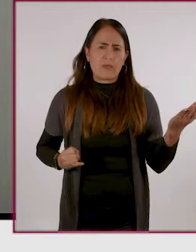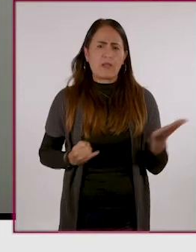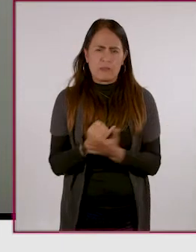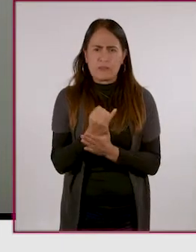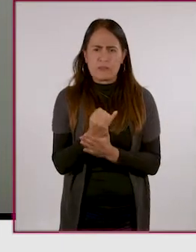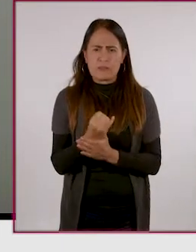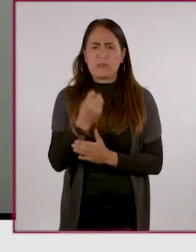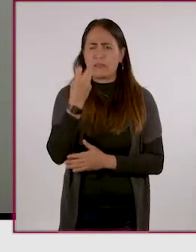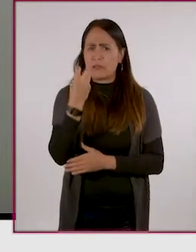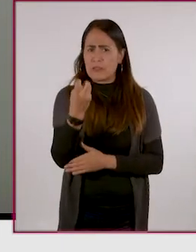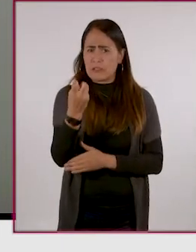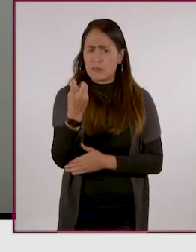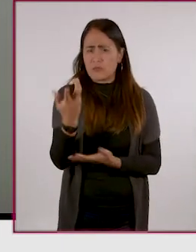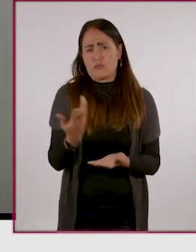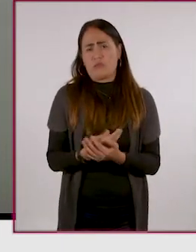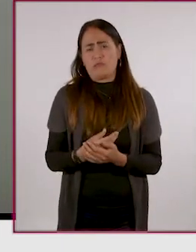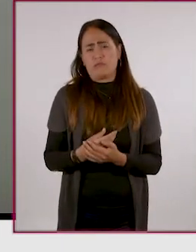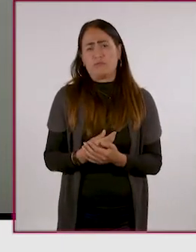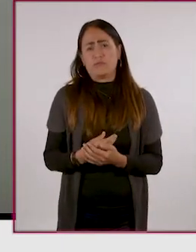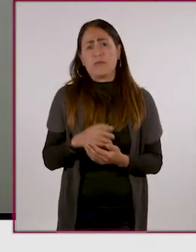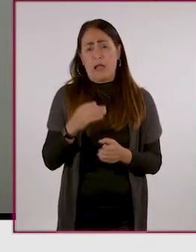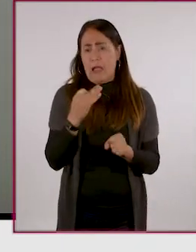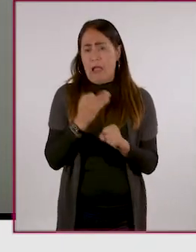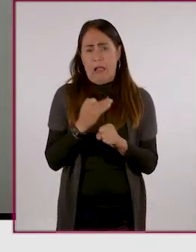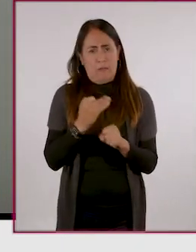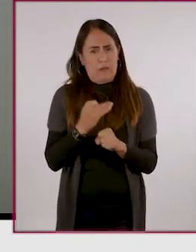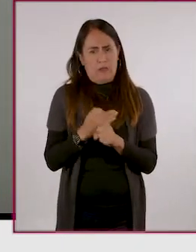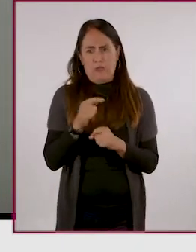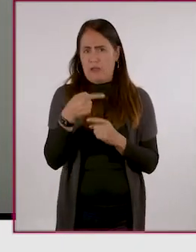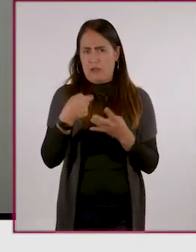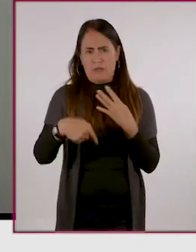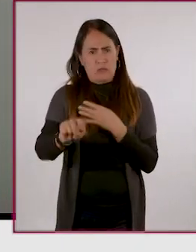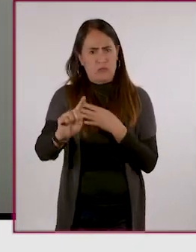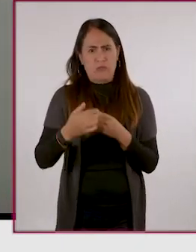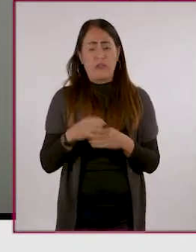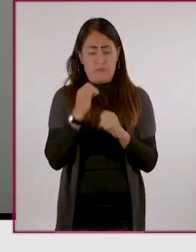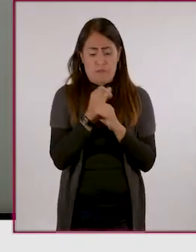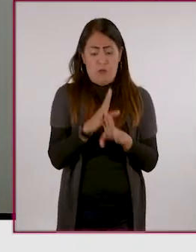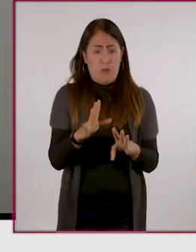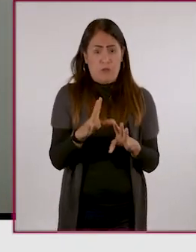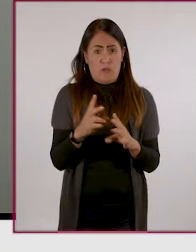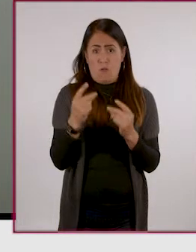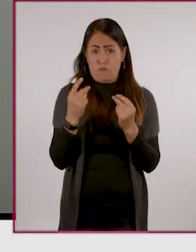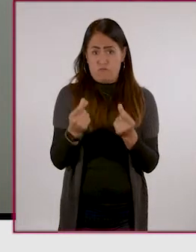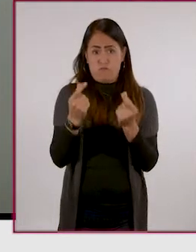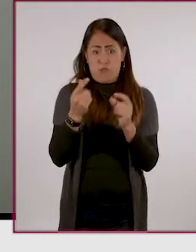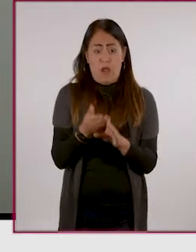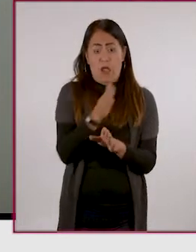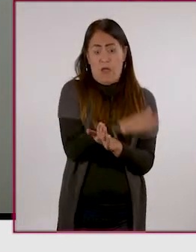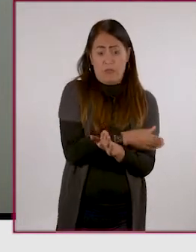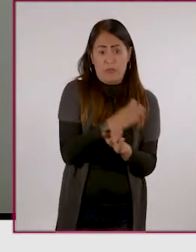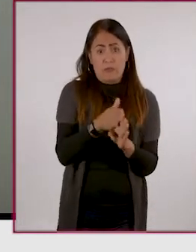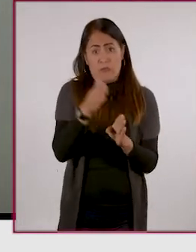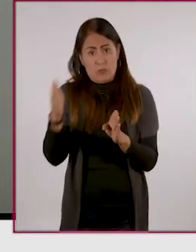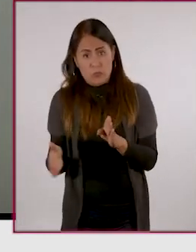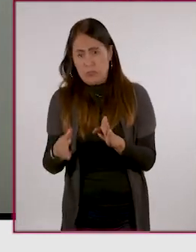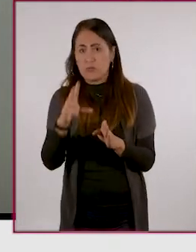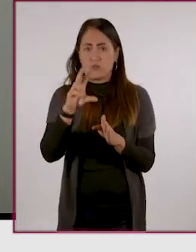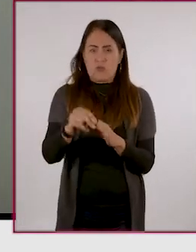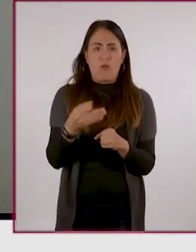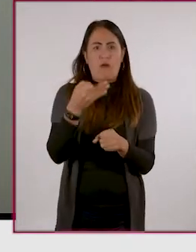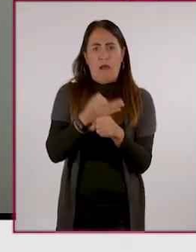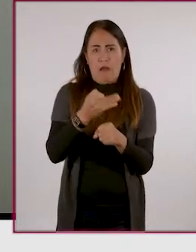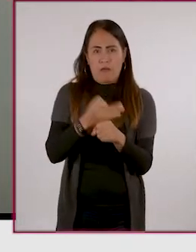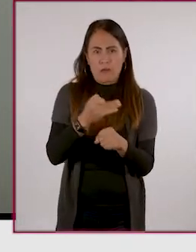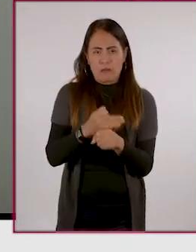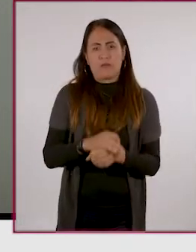¿no? Una toma de decisiones que hay que tener en cuenta que las decisiones se toman en ese momento, ¿no? Entonces, la información se